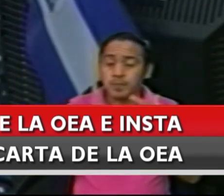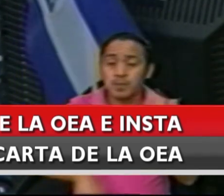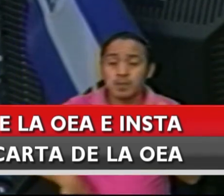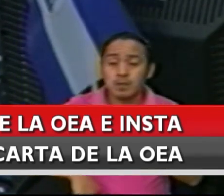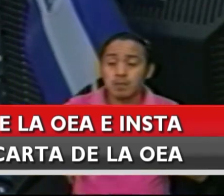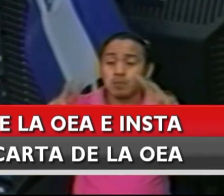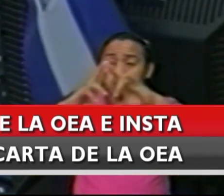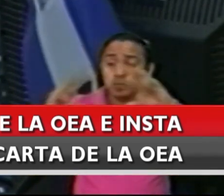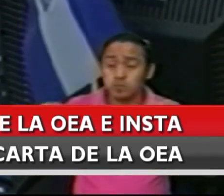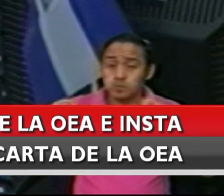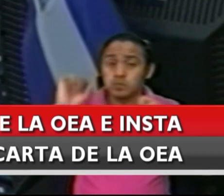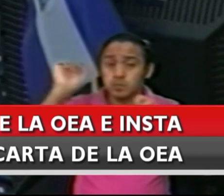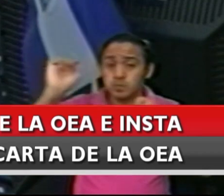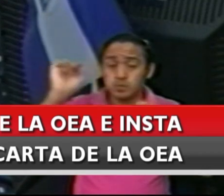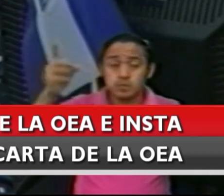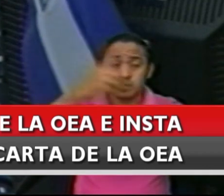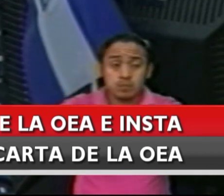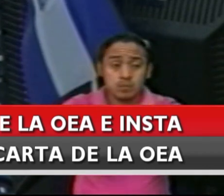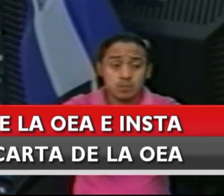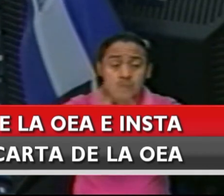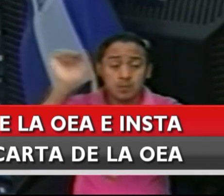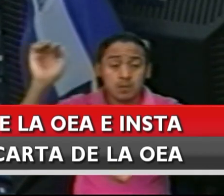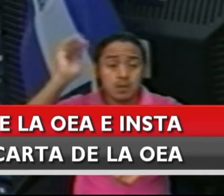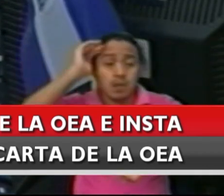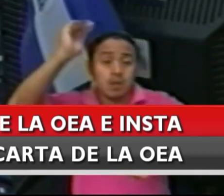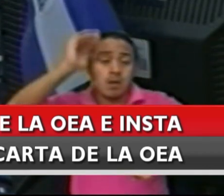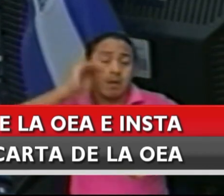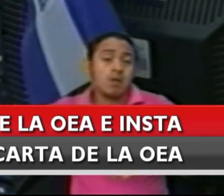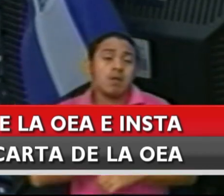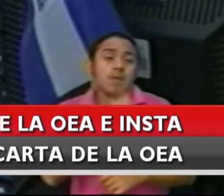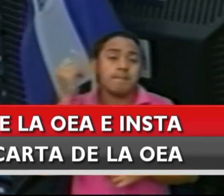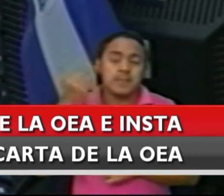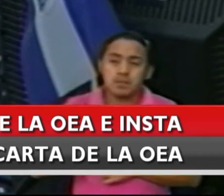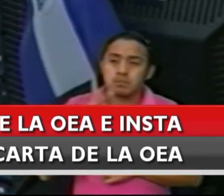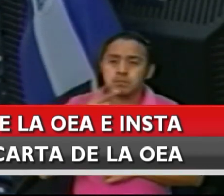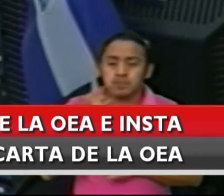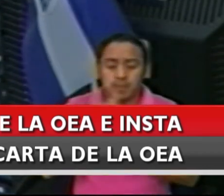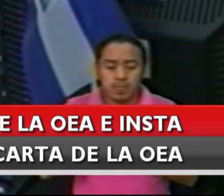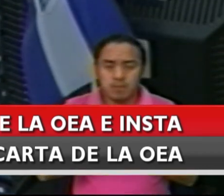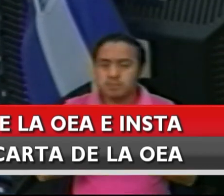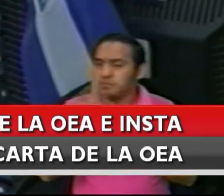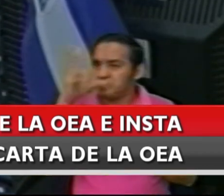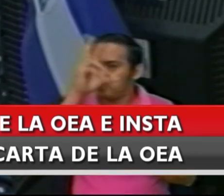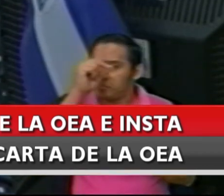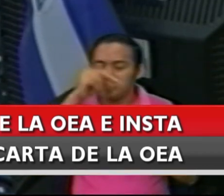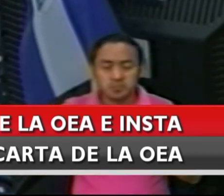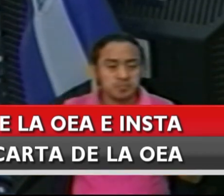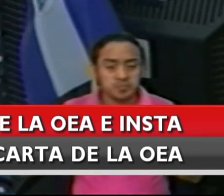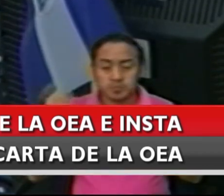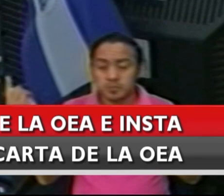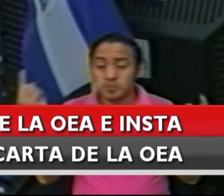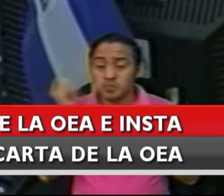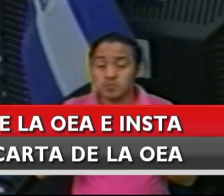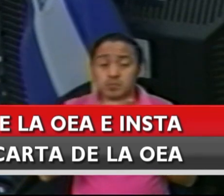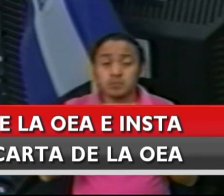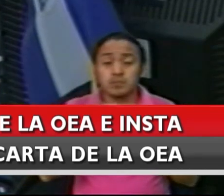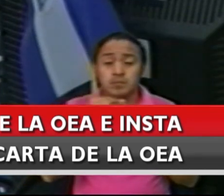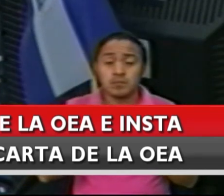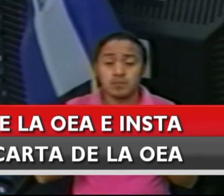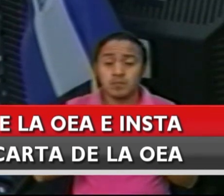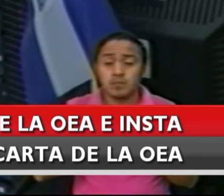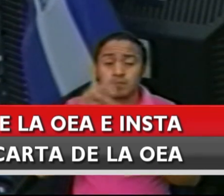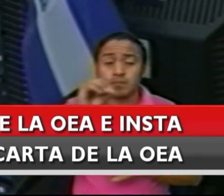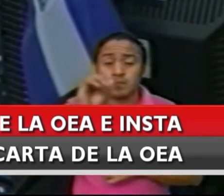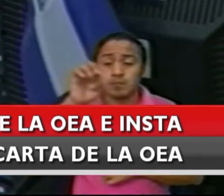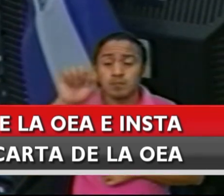de Estado y jefe de gobierno, para denunciar la Carta de la Organización de Estado Americano